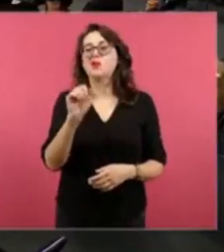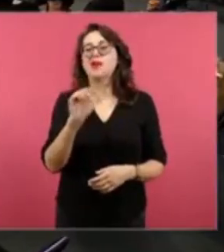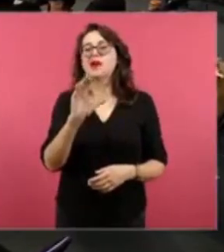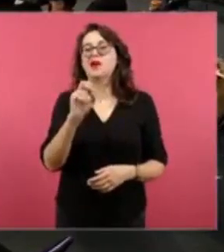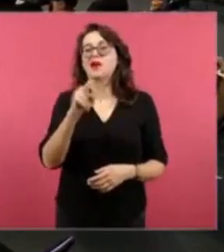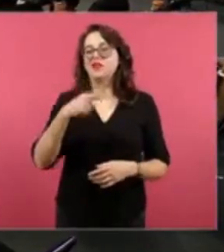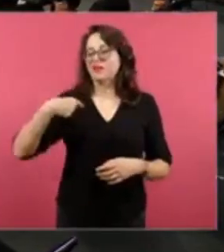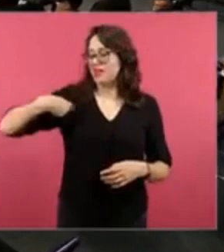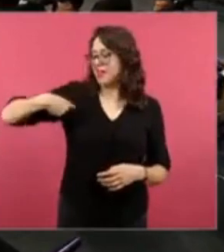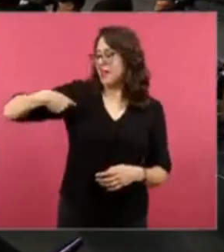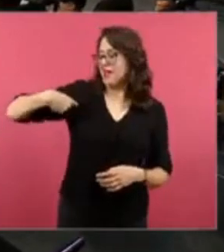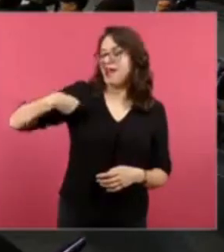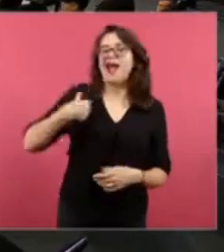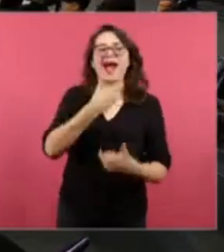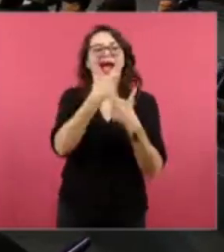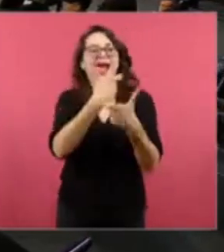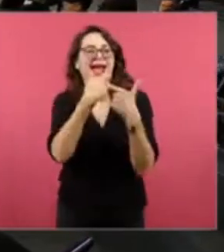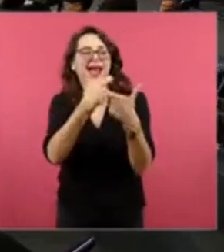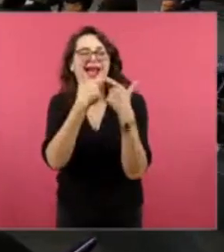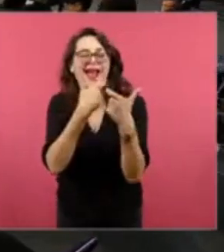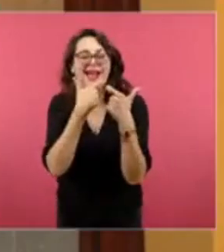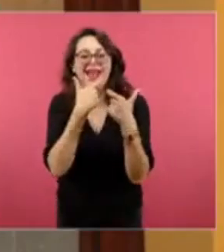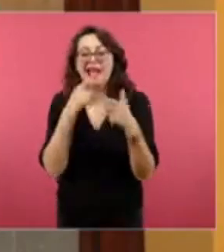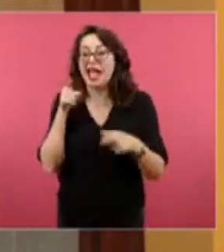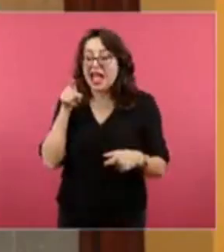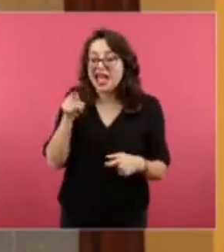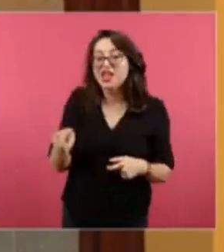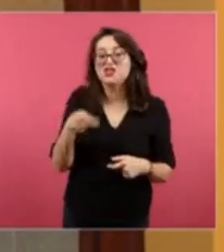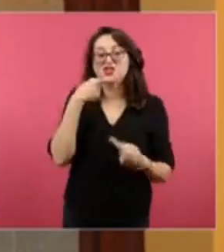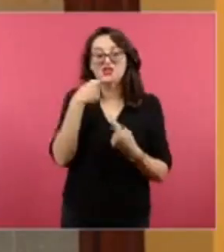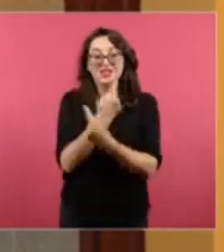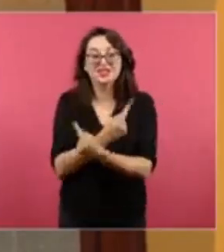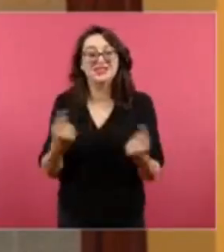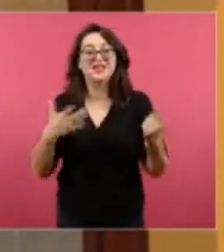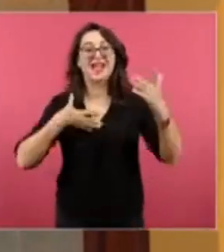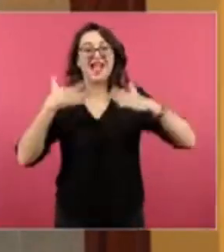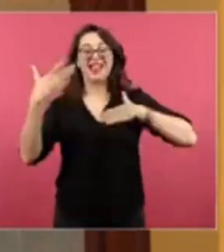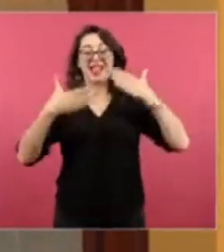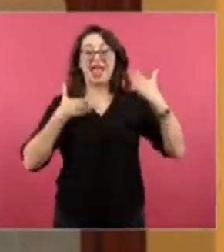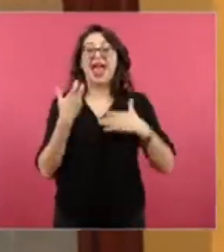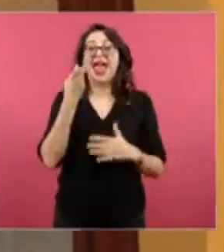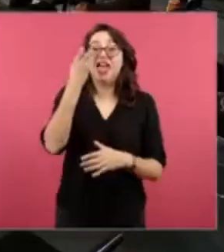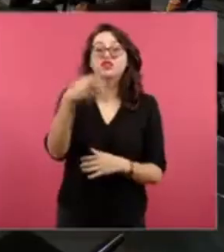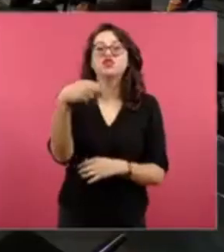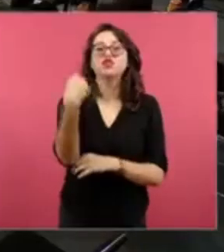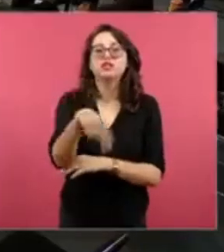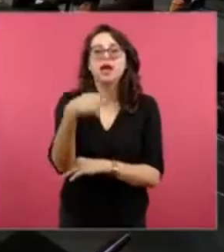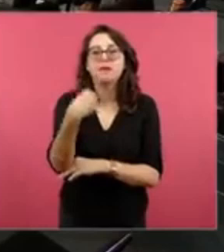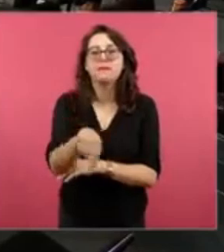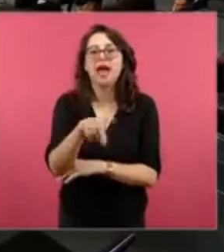Esa alegría, ese entusiasmo de los niños es la intención didáctica.